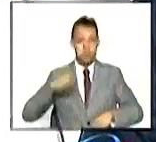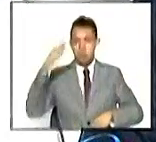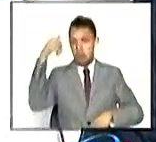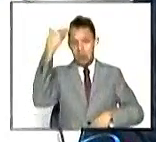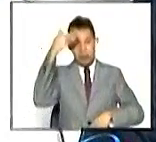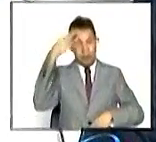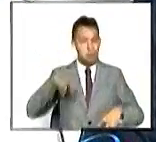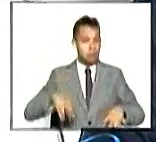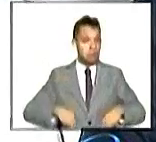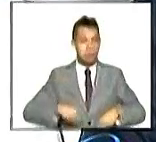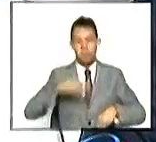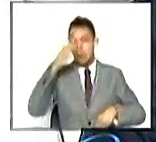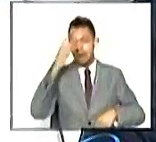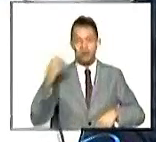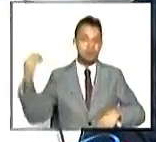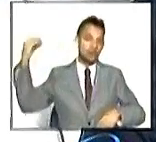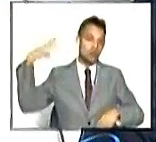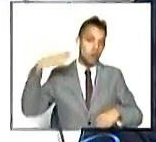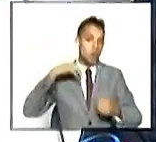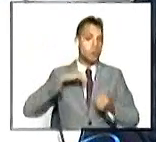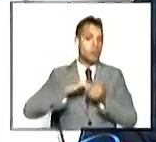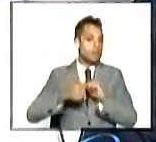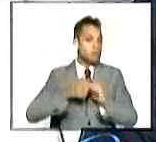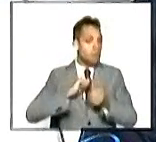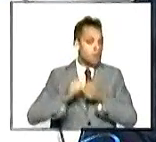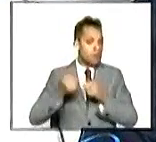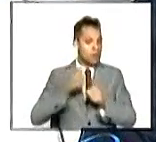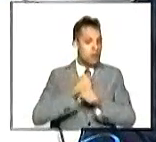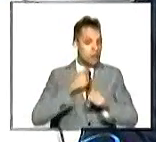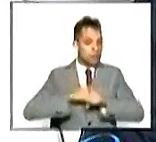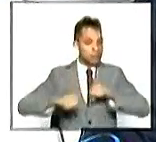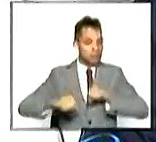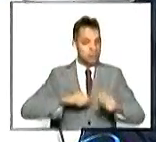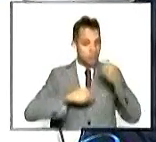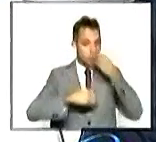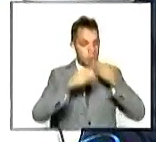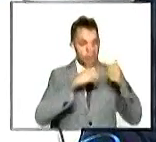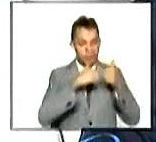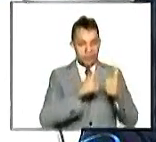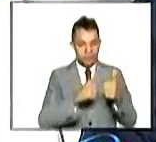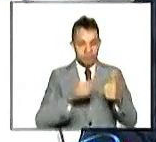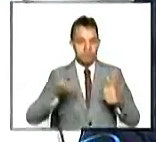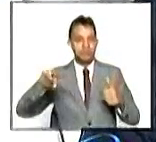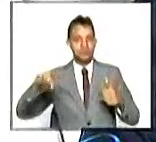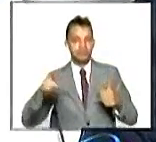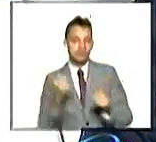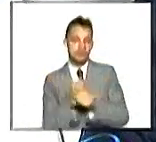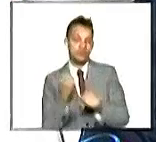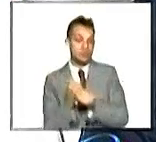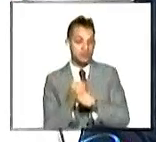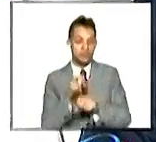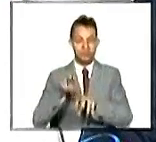Porque reciben sol, porque son deportistas, porque tienen buena alimentación. Son cosas que